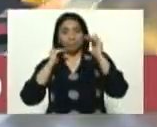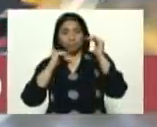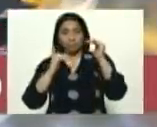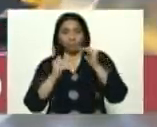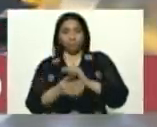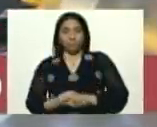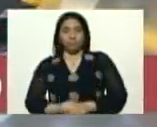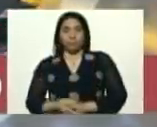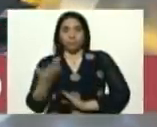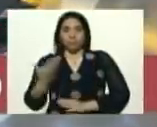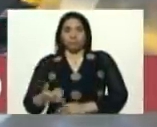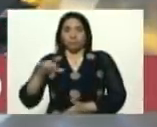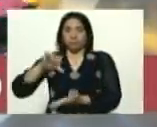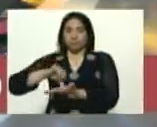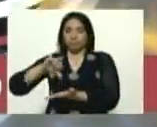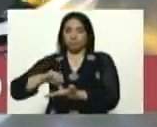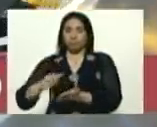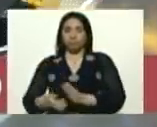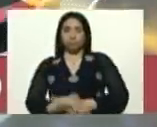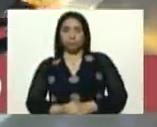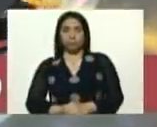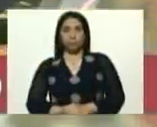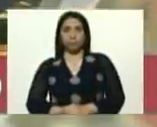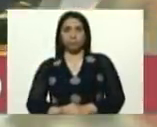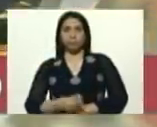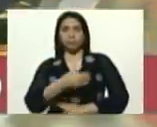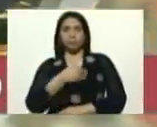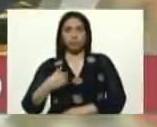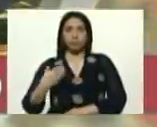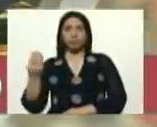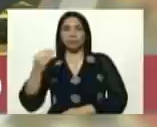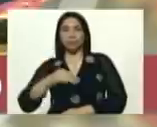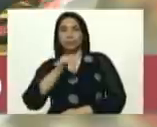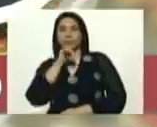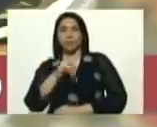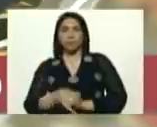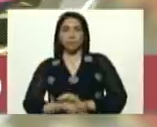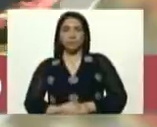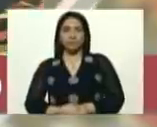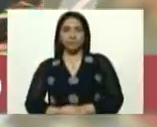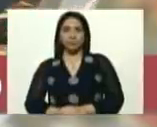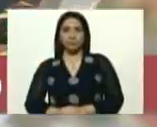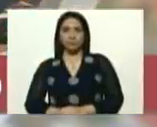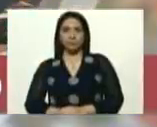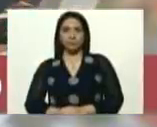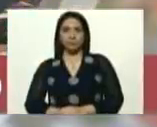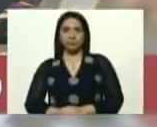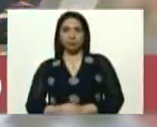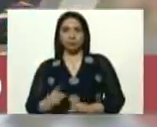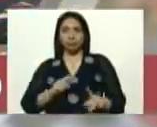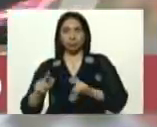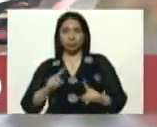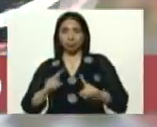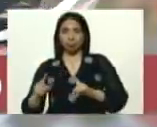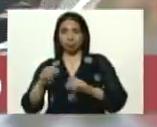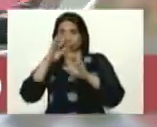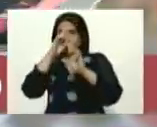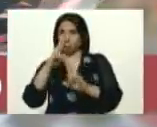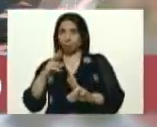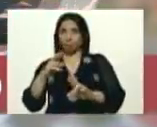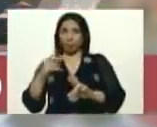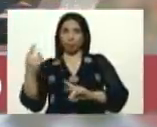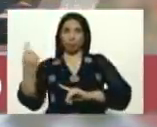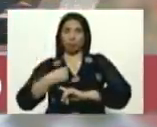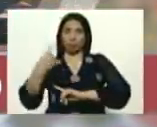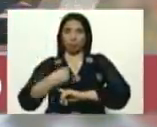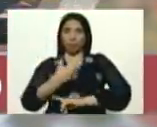este importante foco. Queremos además anunciar que siguiendo instrucciones del presidente